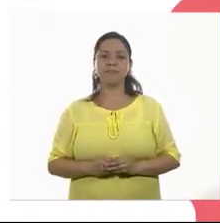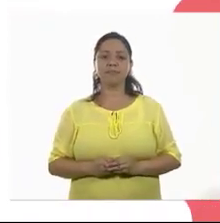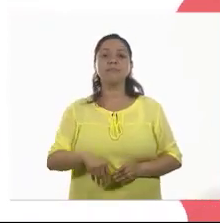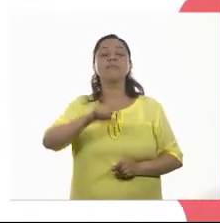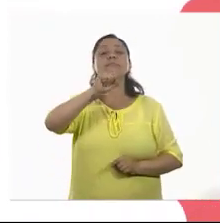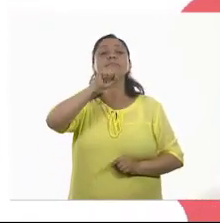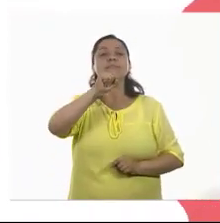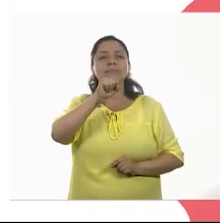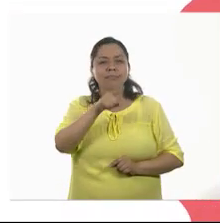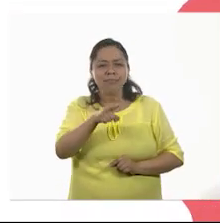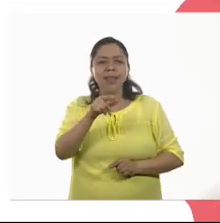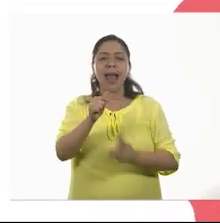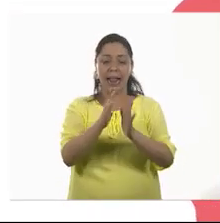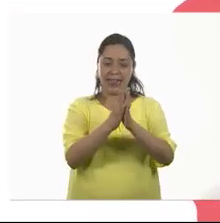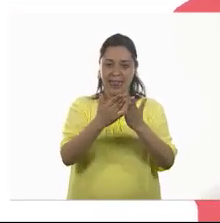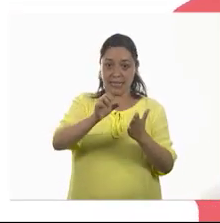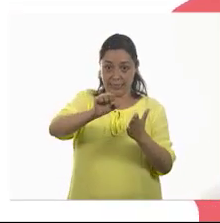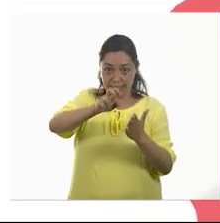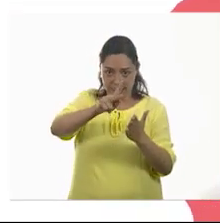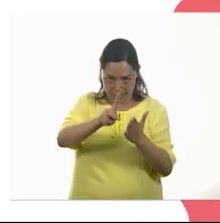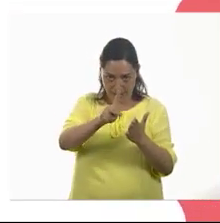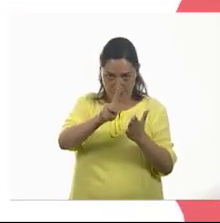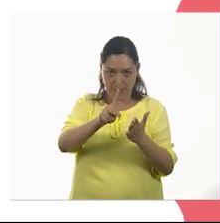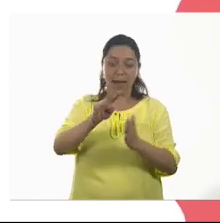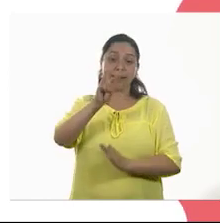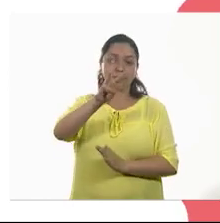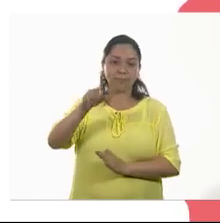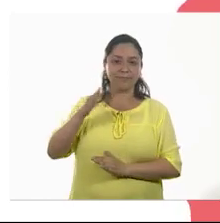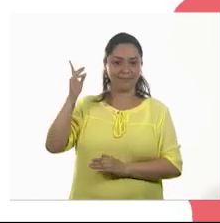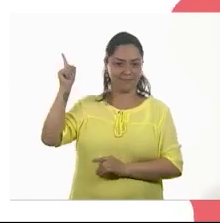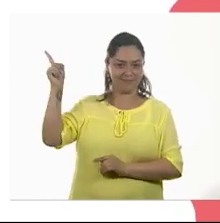También puedes encontrar los libros de texto en la página